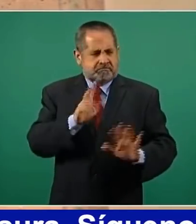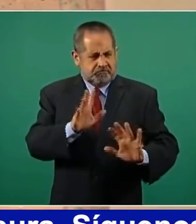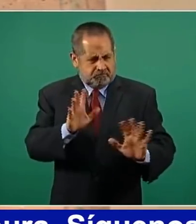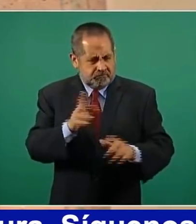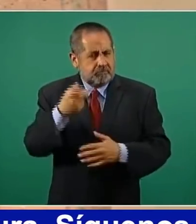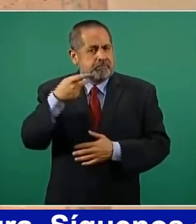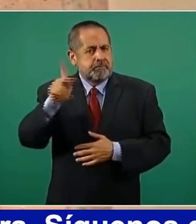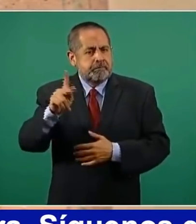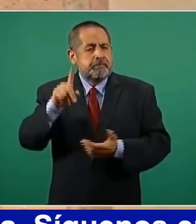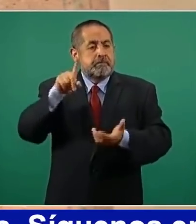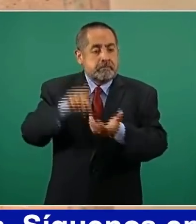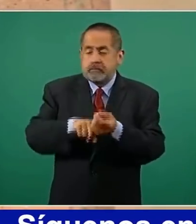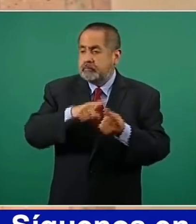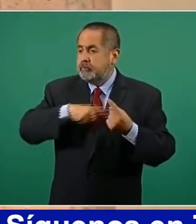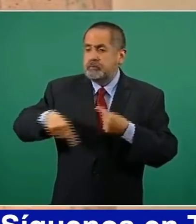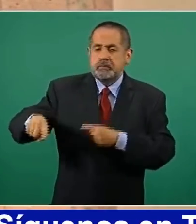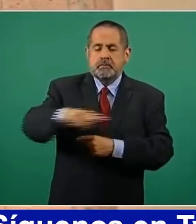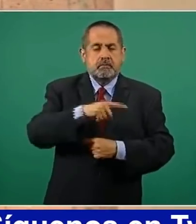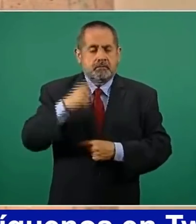produce